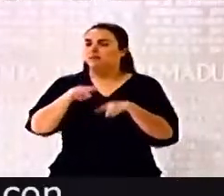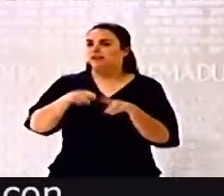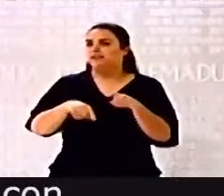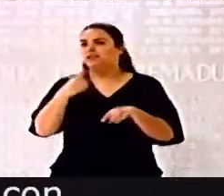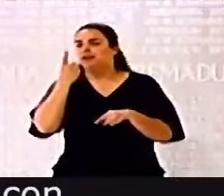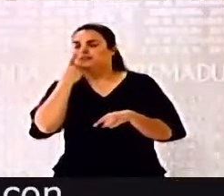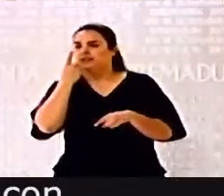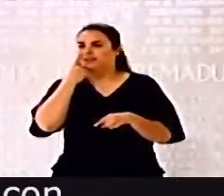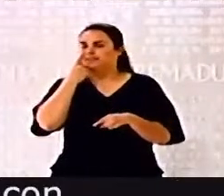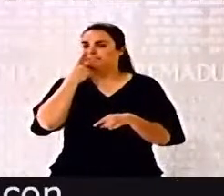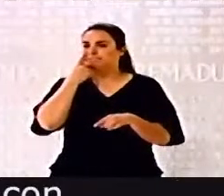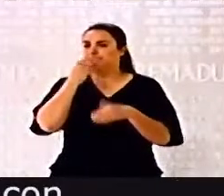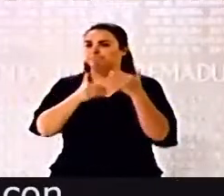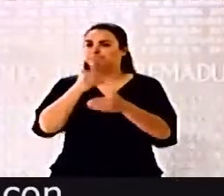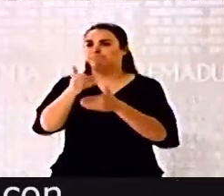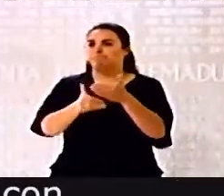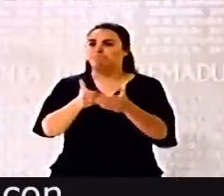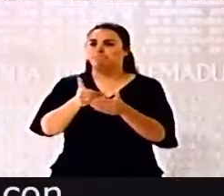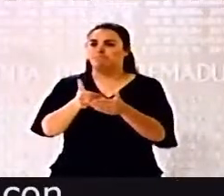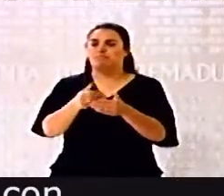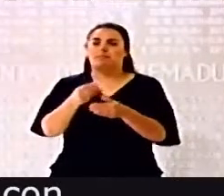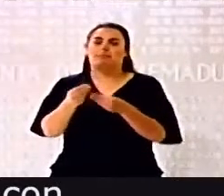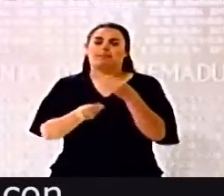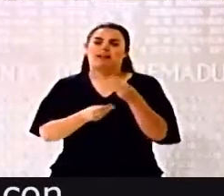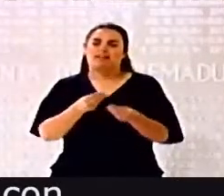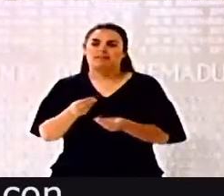vayan desarrollándose